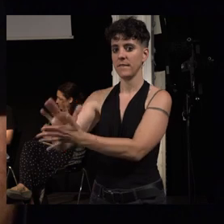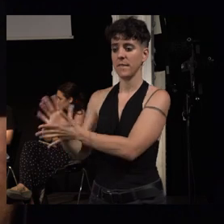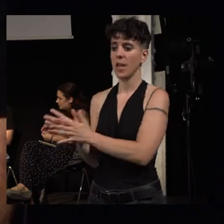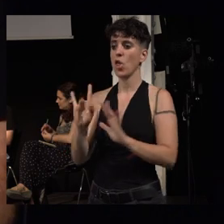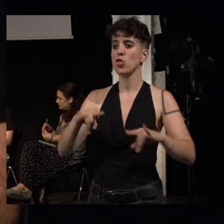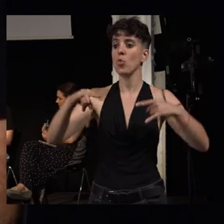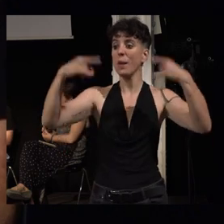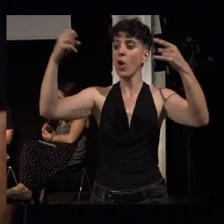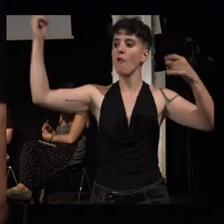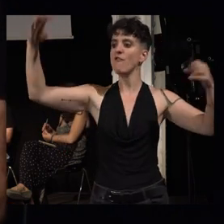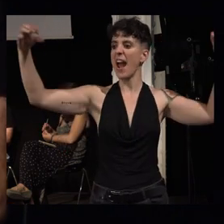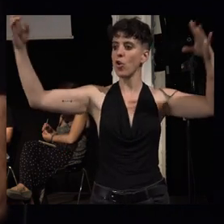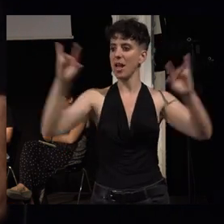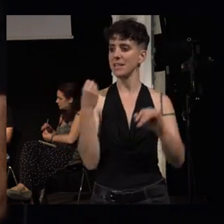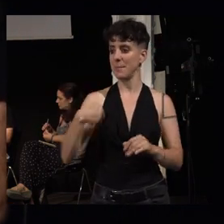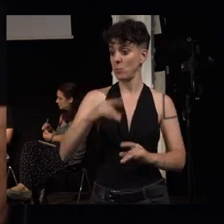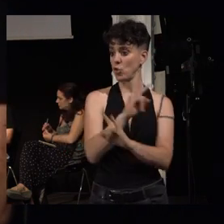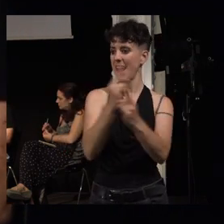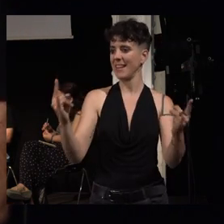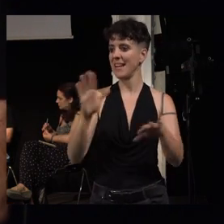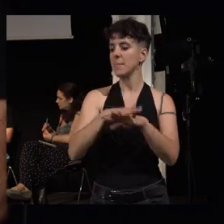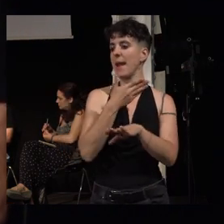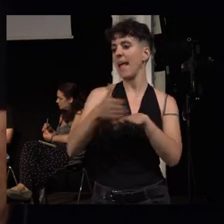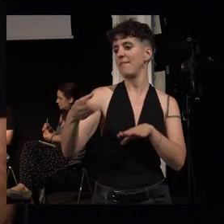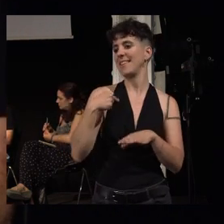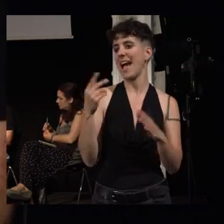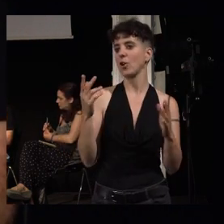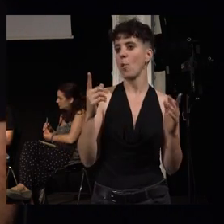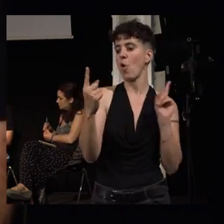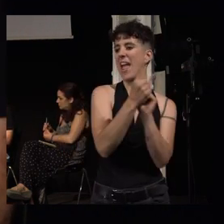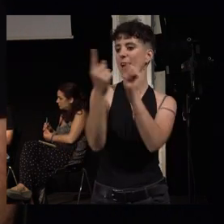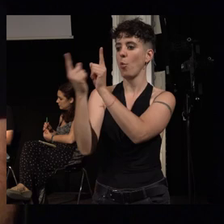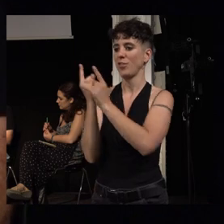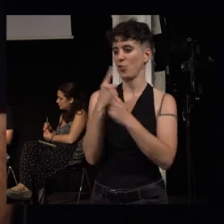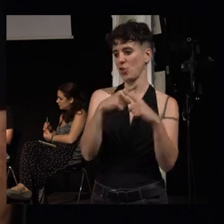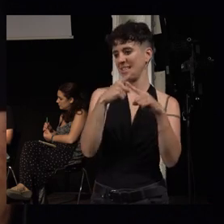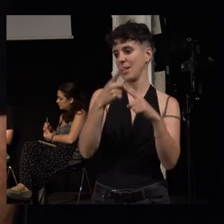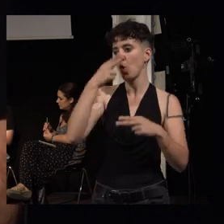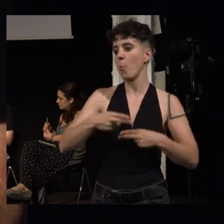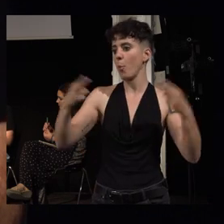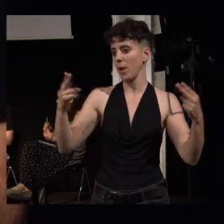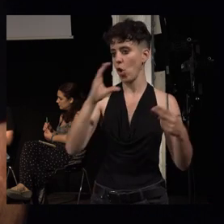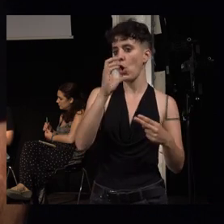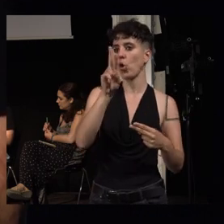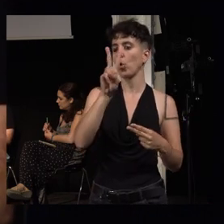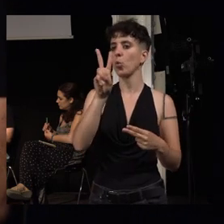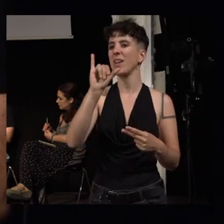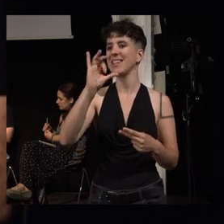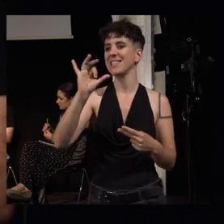triplicó el número de farolas en los jardines y puso cámaras de vigilancia, ¿no? En un sitio, en un espacio público, que por las mañanas las